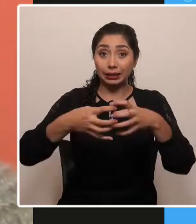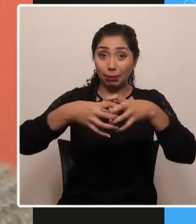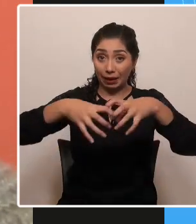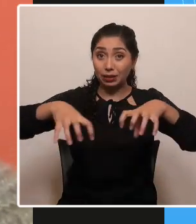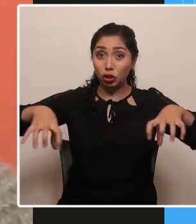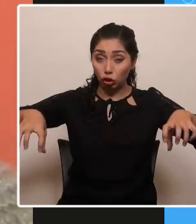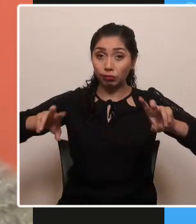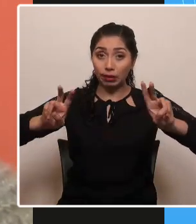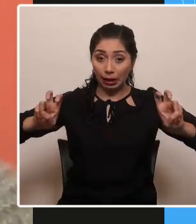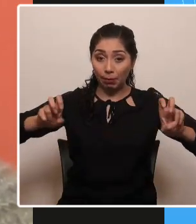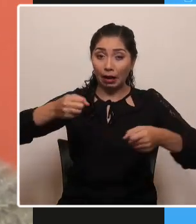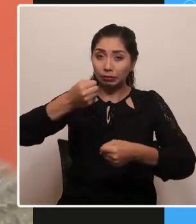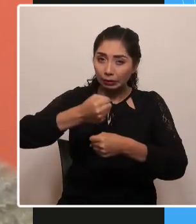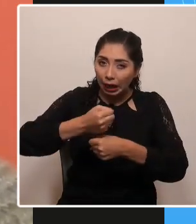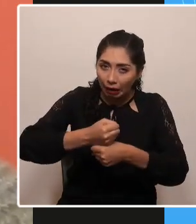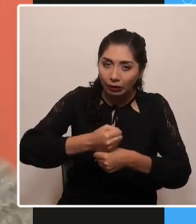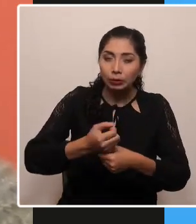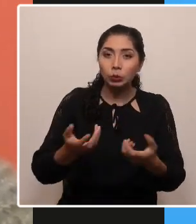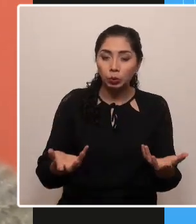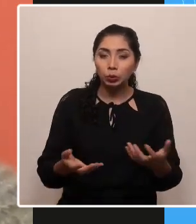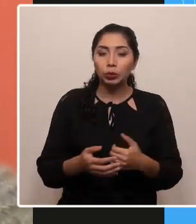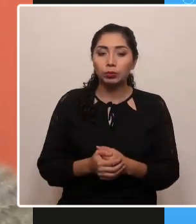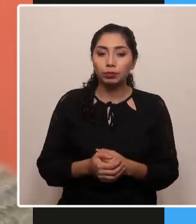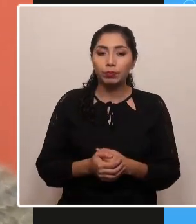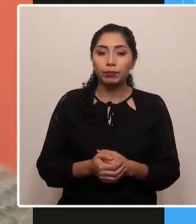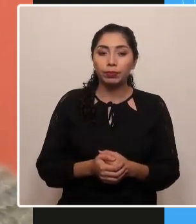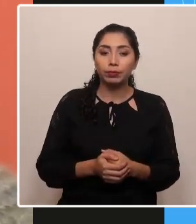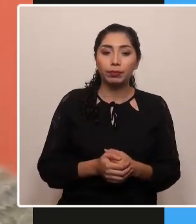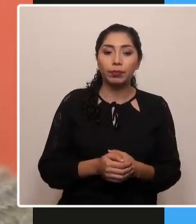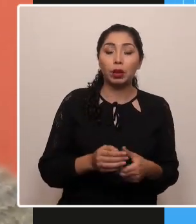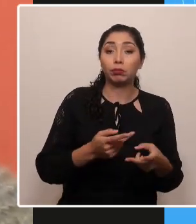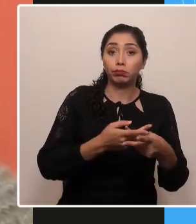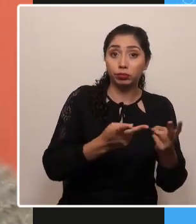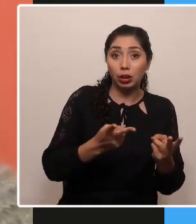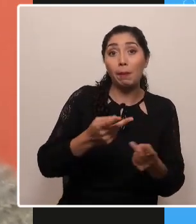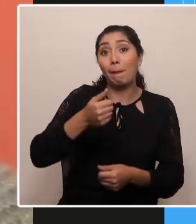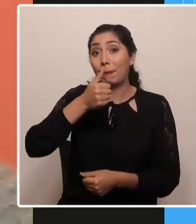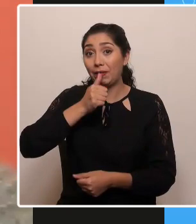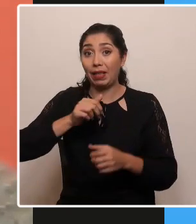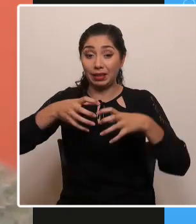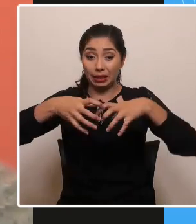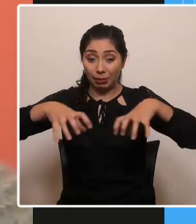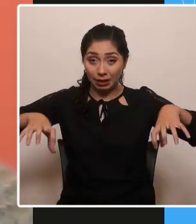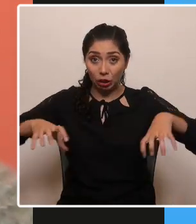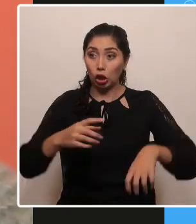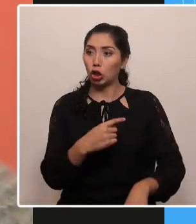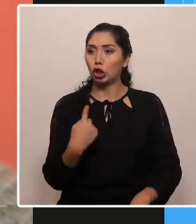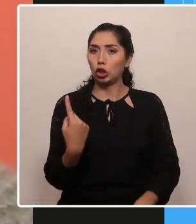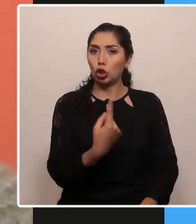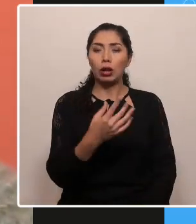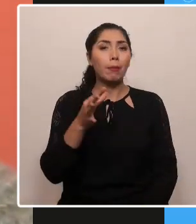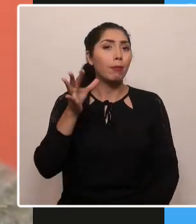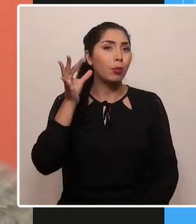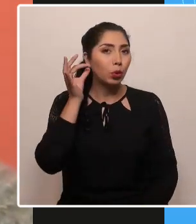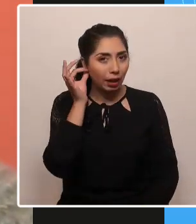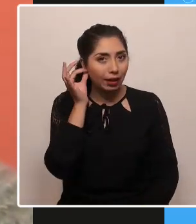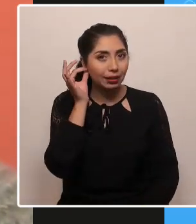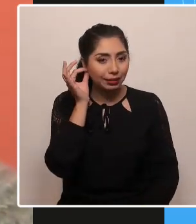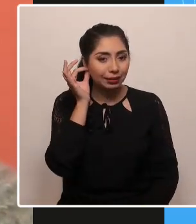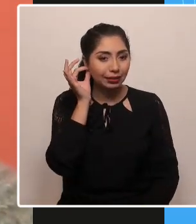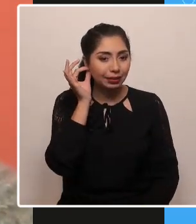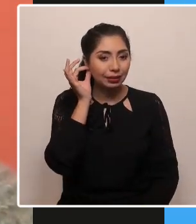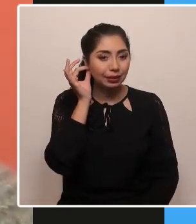producción la privada, principalmente respecto a nosotras las mujeres, a quienes se ha incluido de